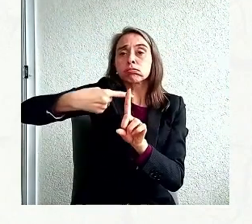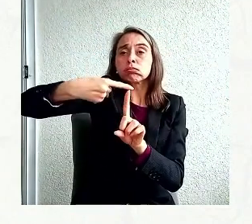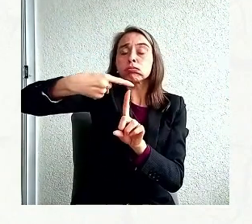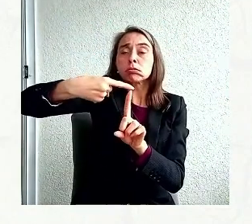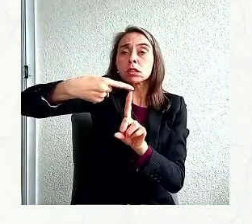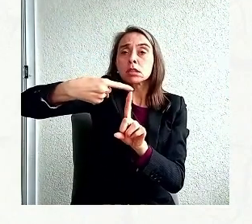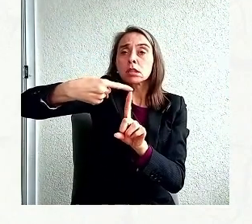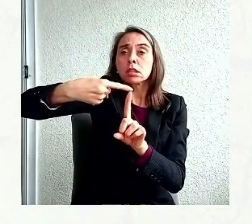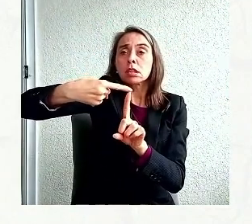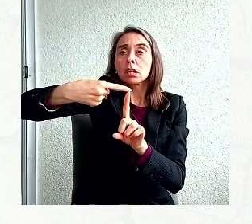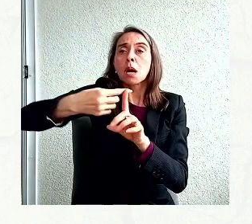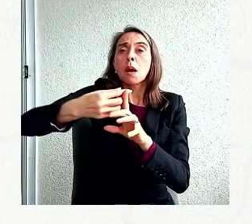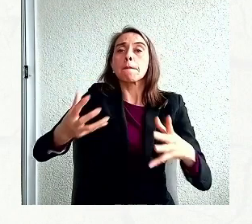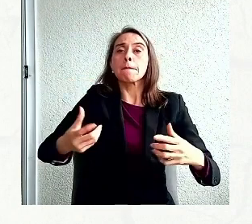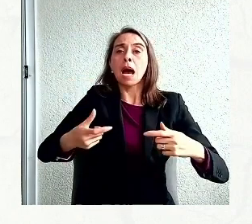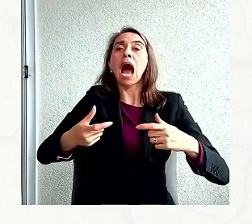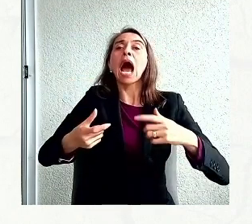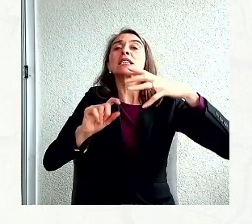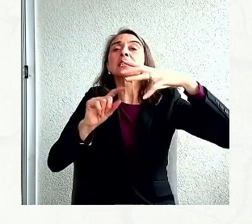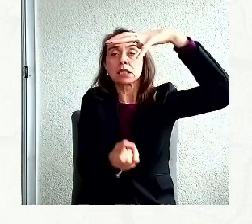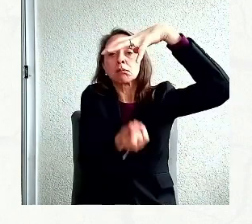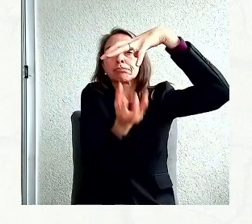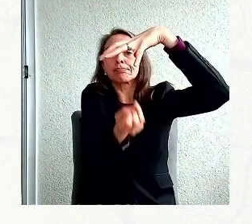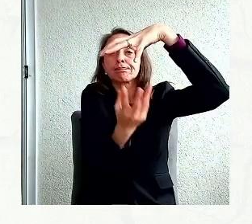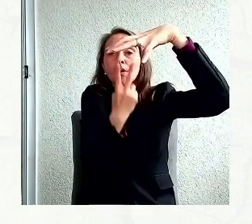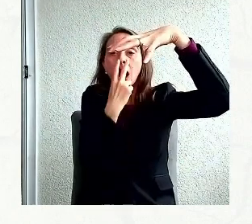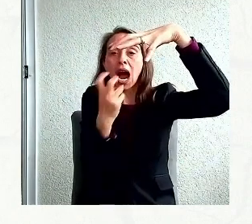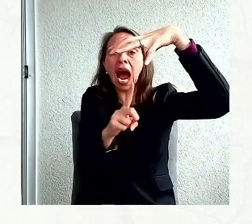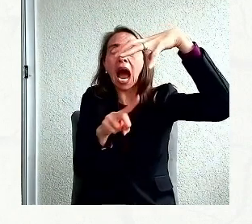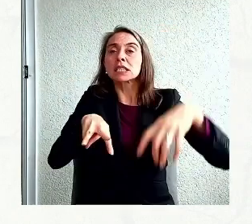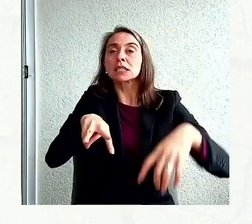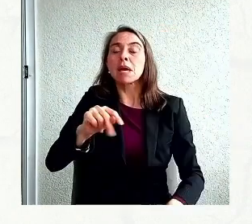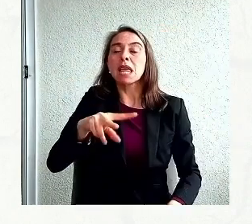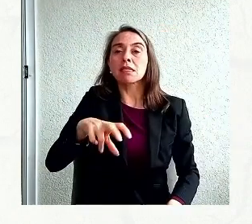vertimos más metano a la atmósfera y eso tiene un efecto